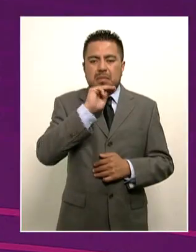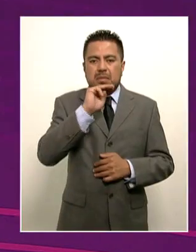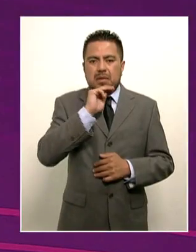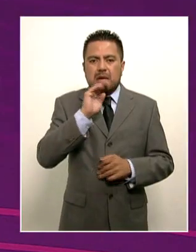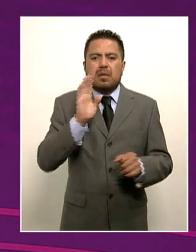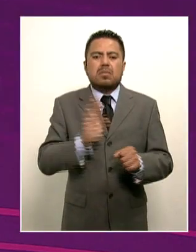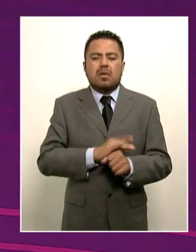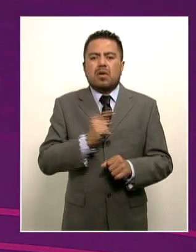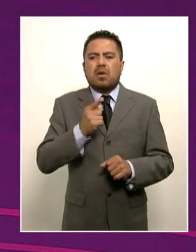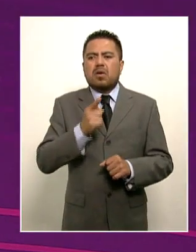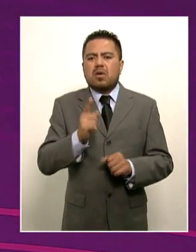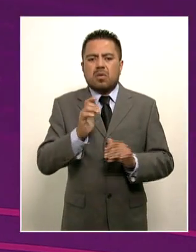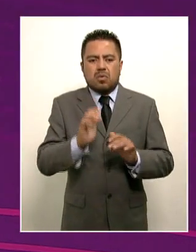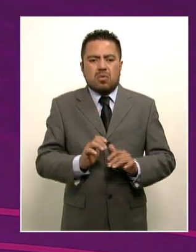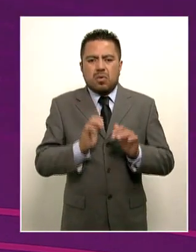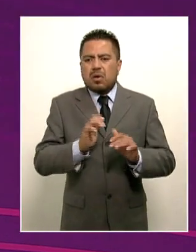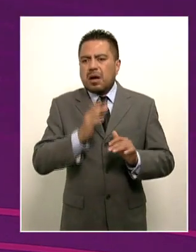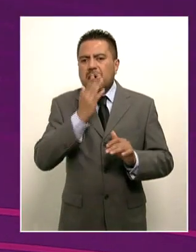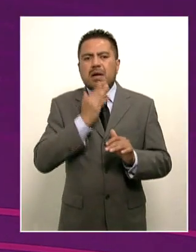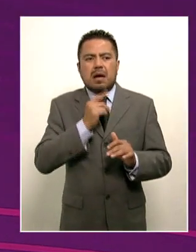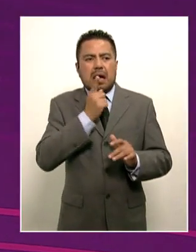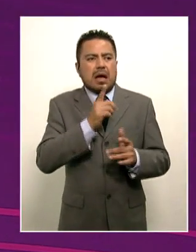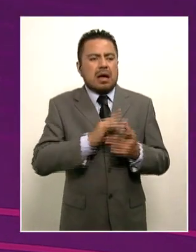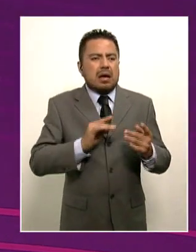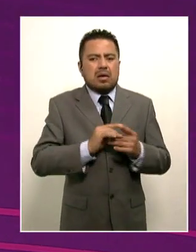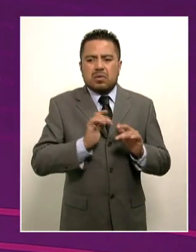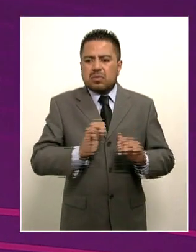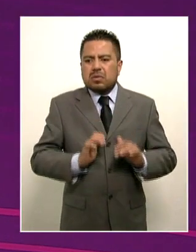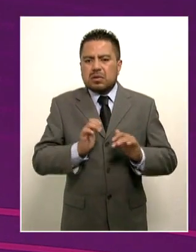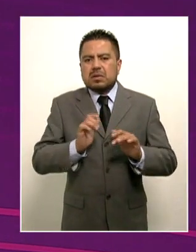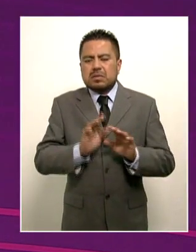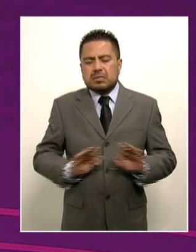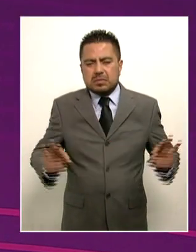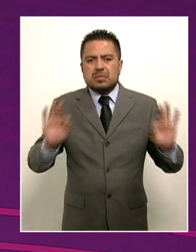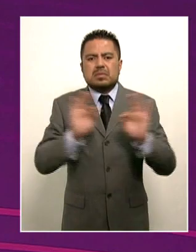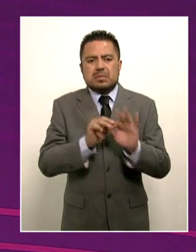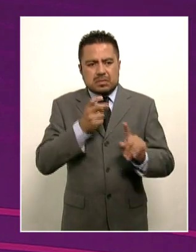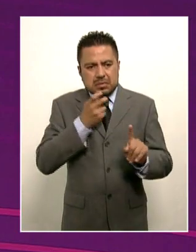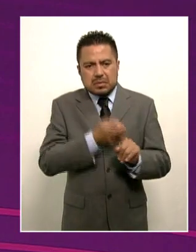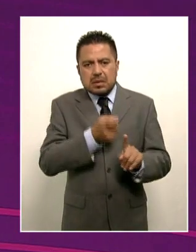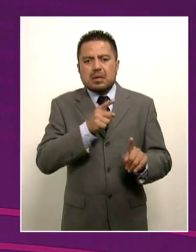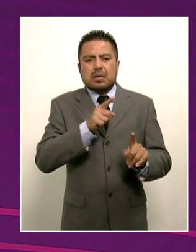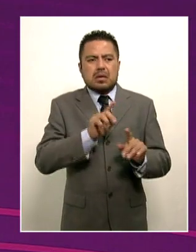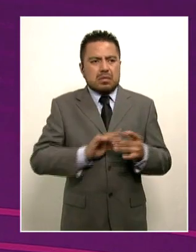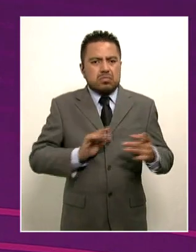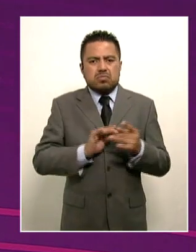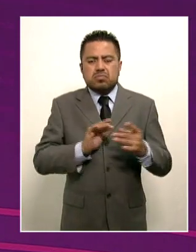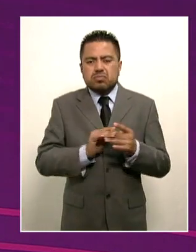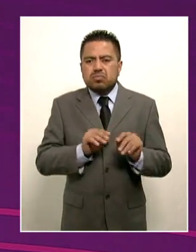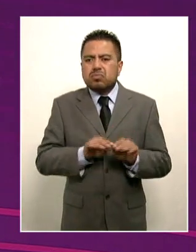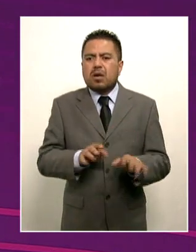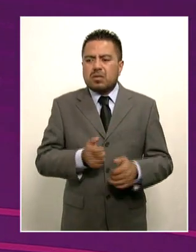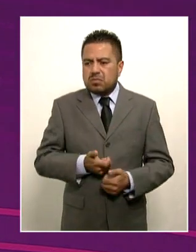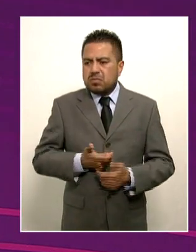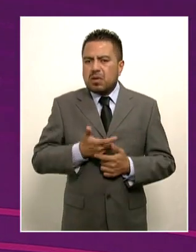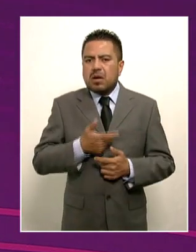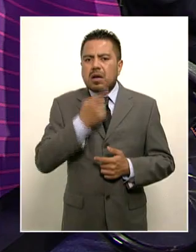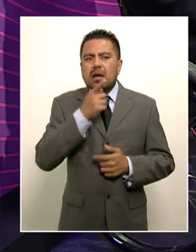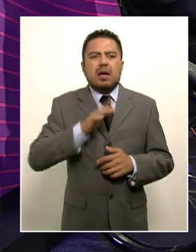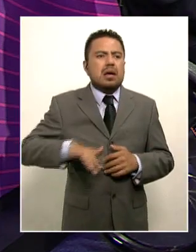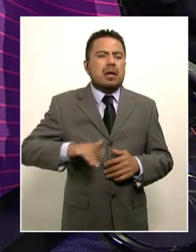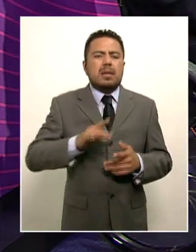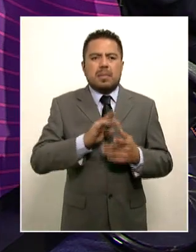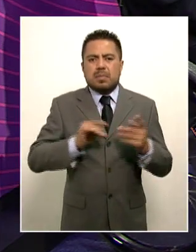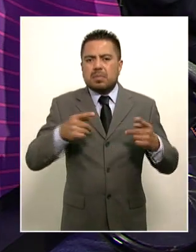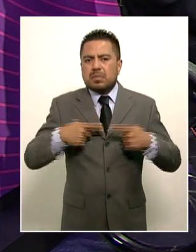por cuestiones de los cuidadores, que nadie habla de los cuidadores, que es importantísimo también. Que por eso, más que decir